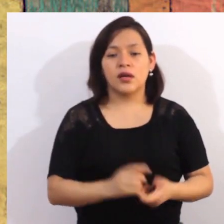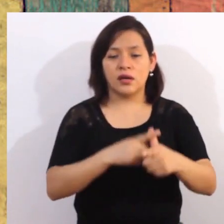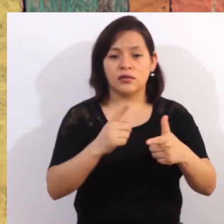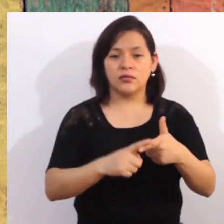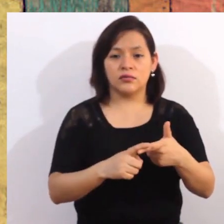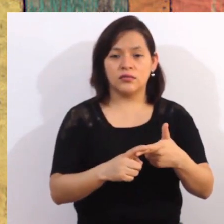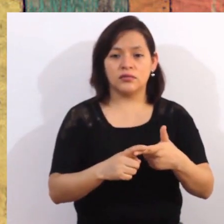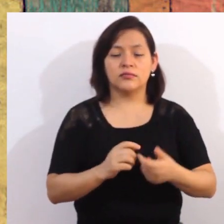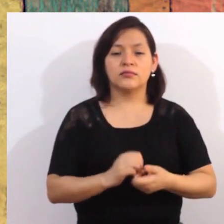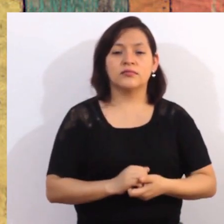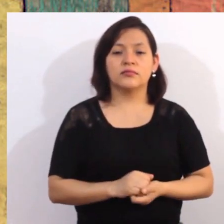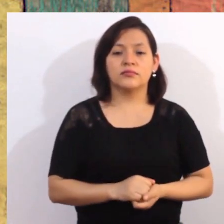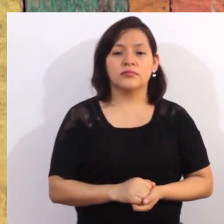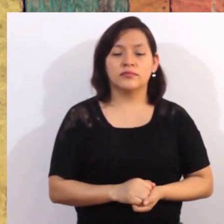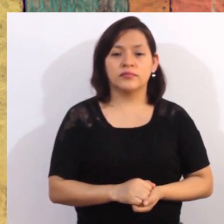Así que,